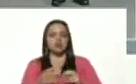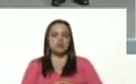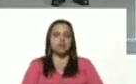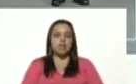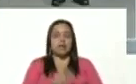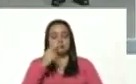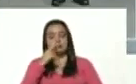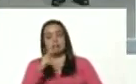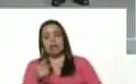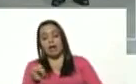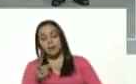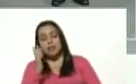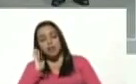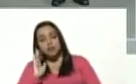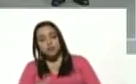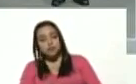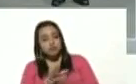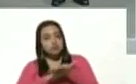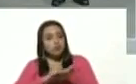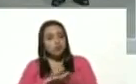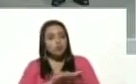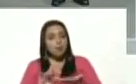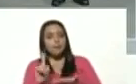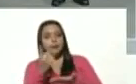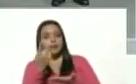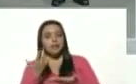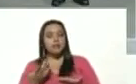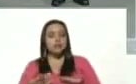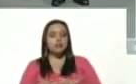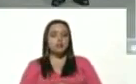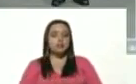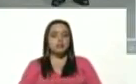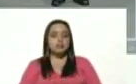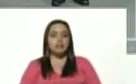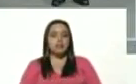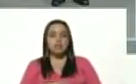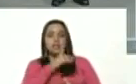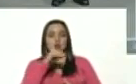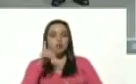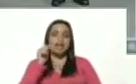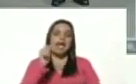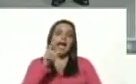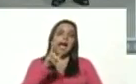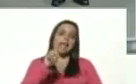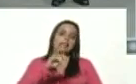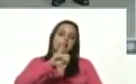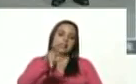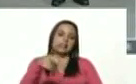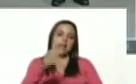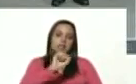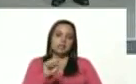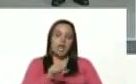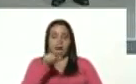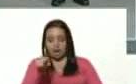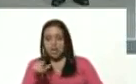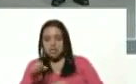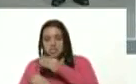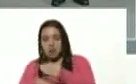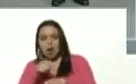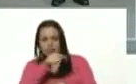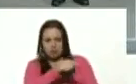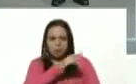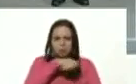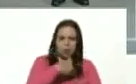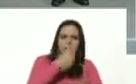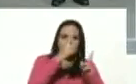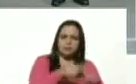mira lo que hicieron allá en la primera vuelta del Atlántico en Artigas. Aquí la podemos hacer también. Se da